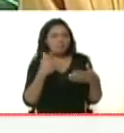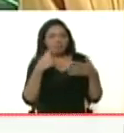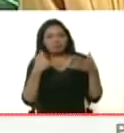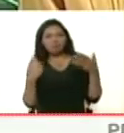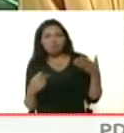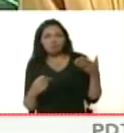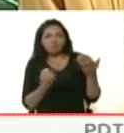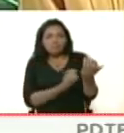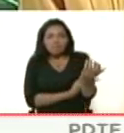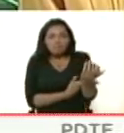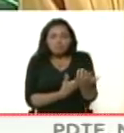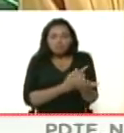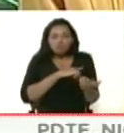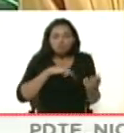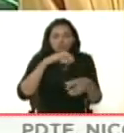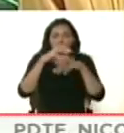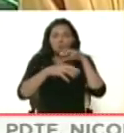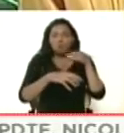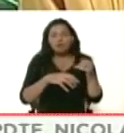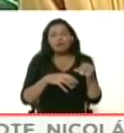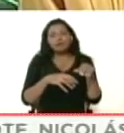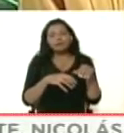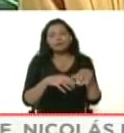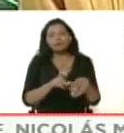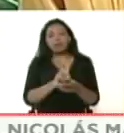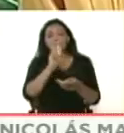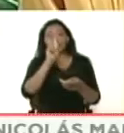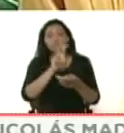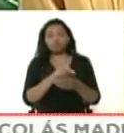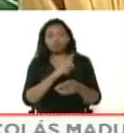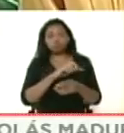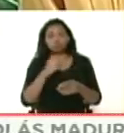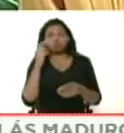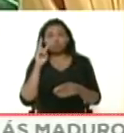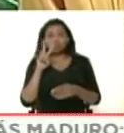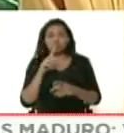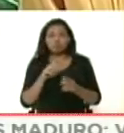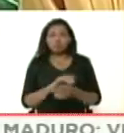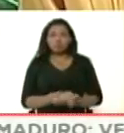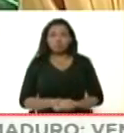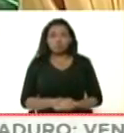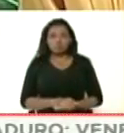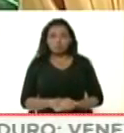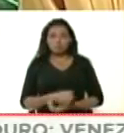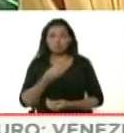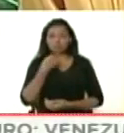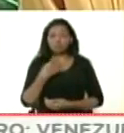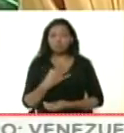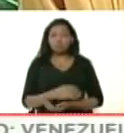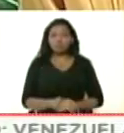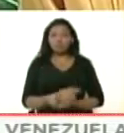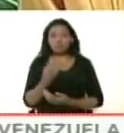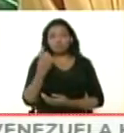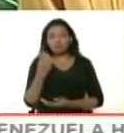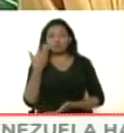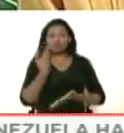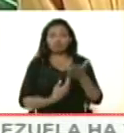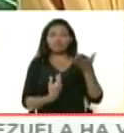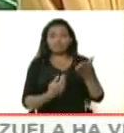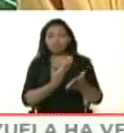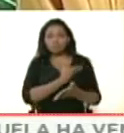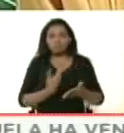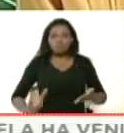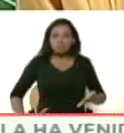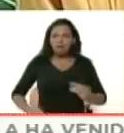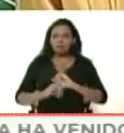de nuestro caballo criollo. Y fue el profesor Luis Canelón quien dijo, bueno, lo que falta es un decreto